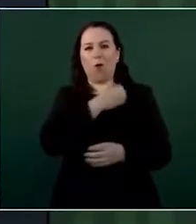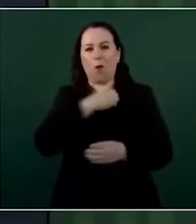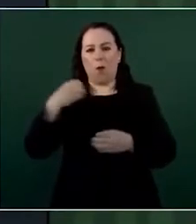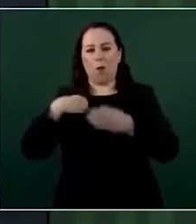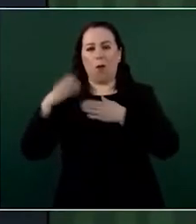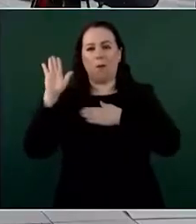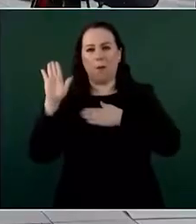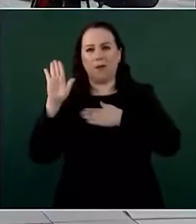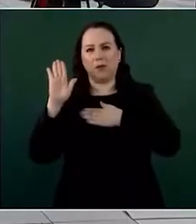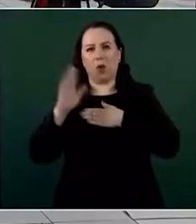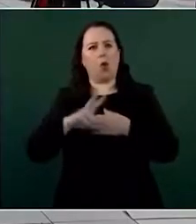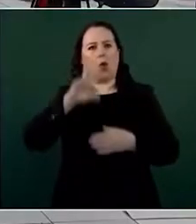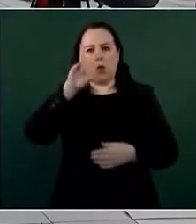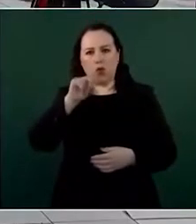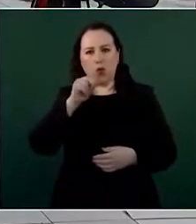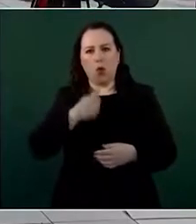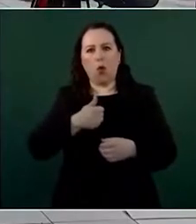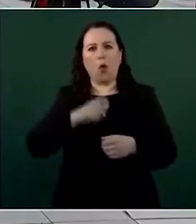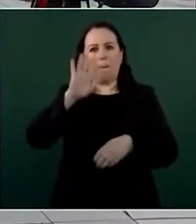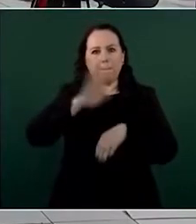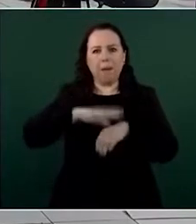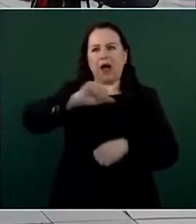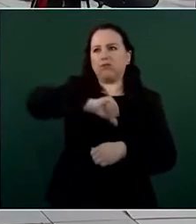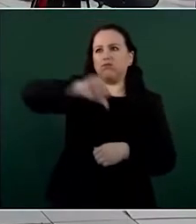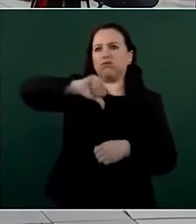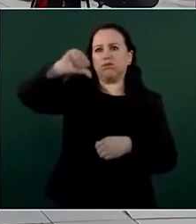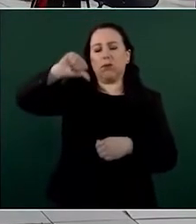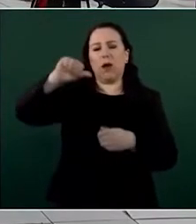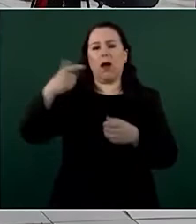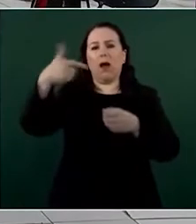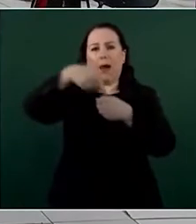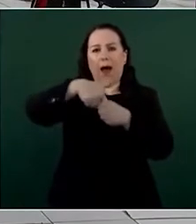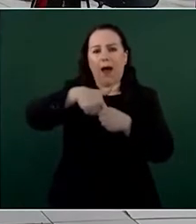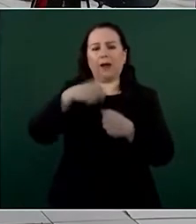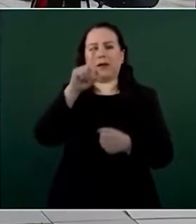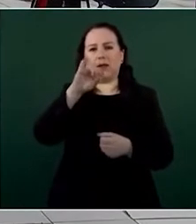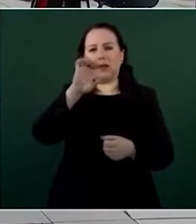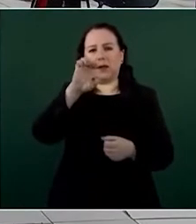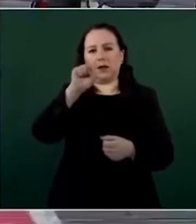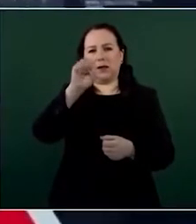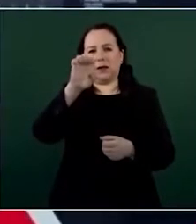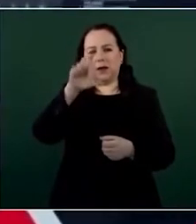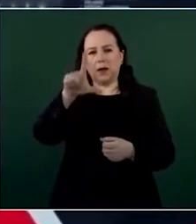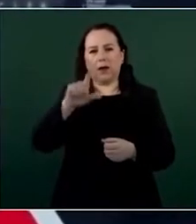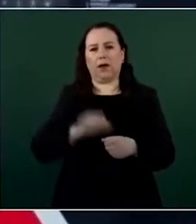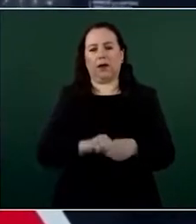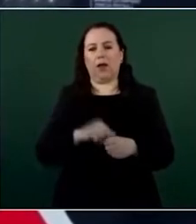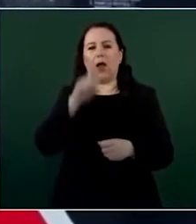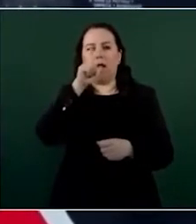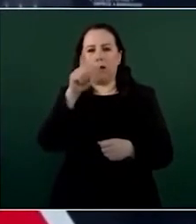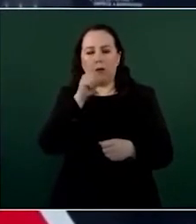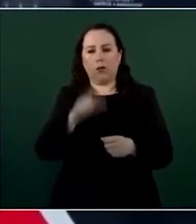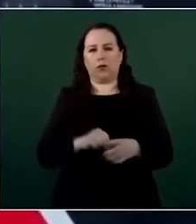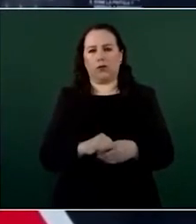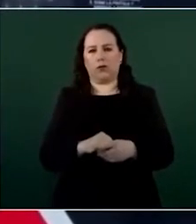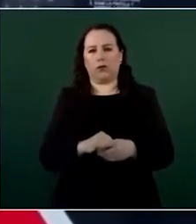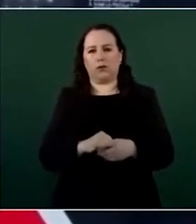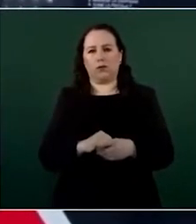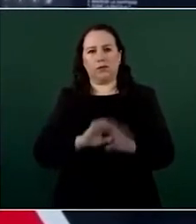precio de las gasolinas, del diésel, de la luz. Ya no hay